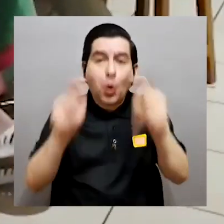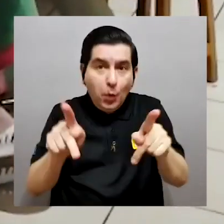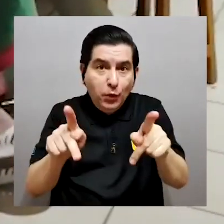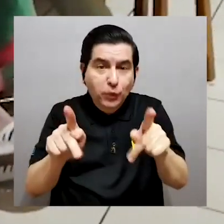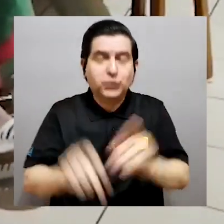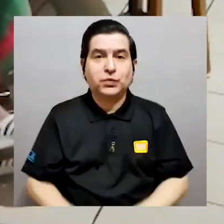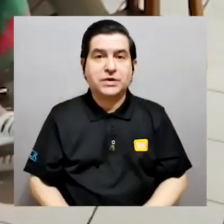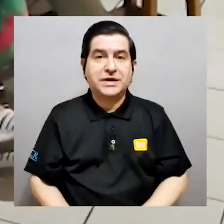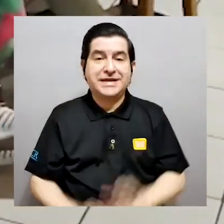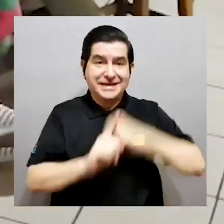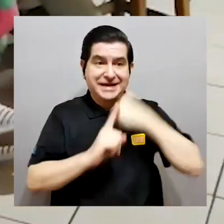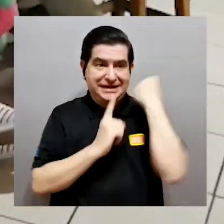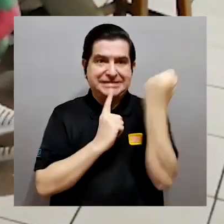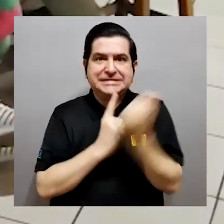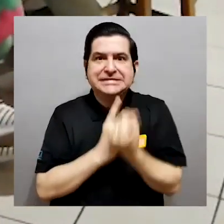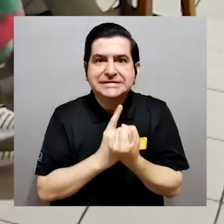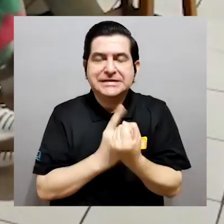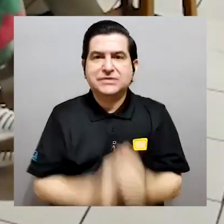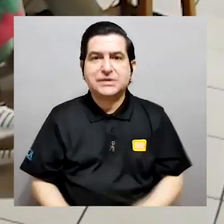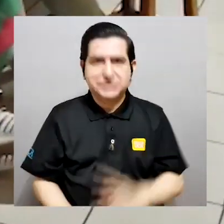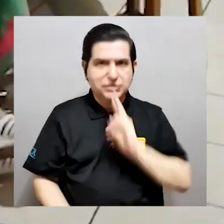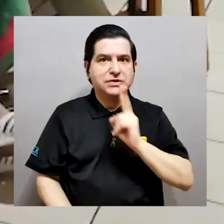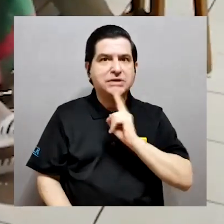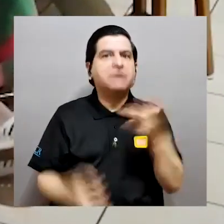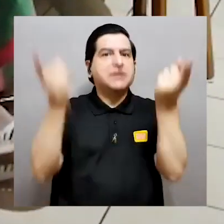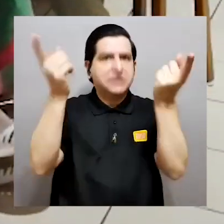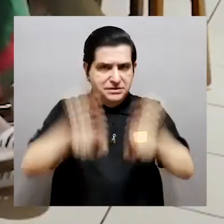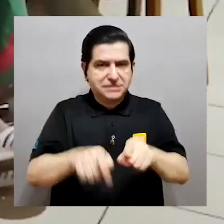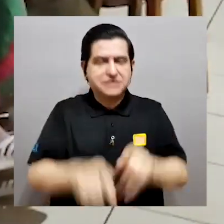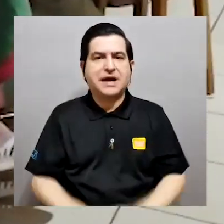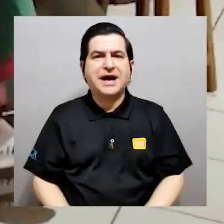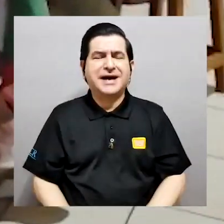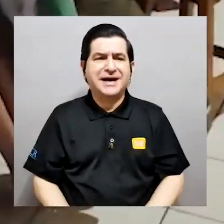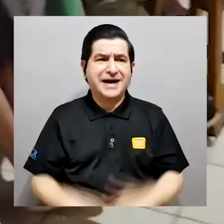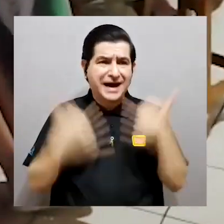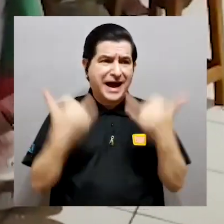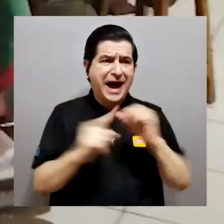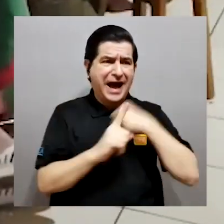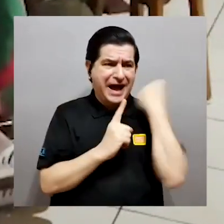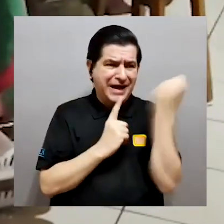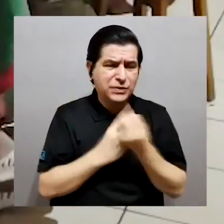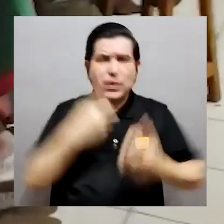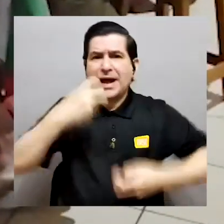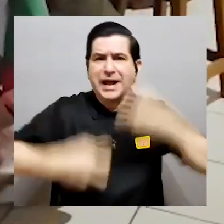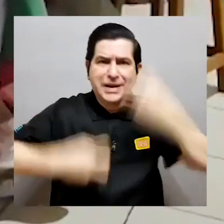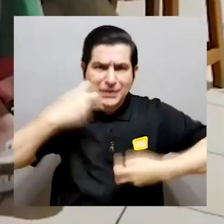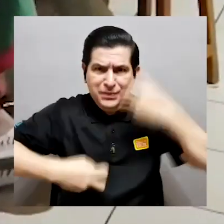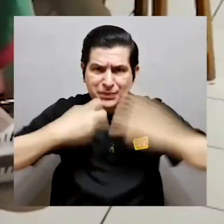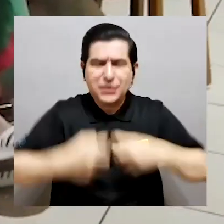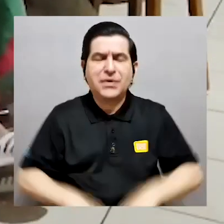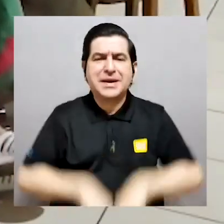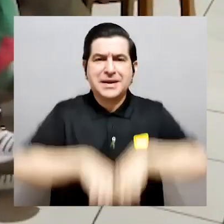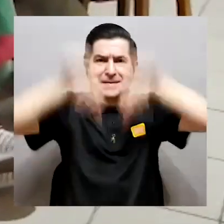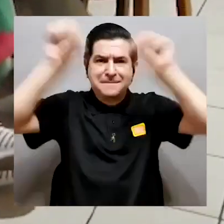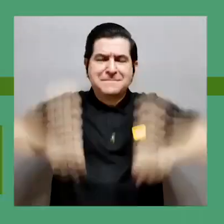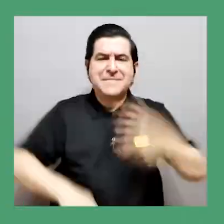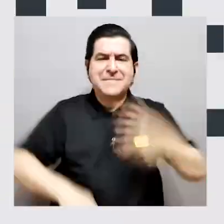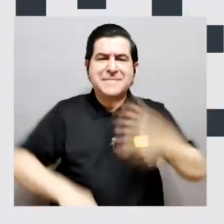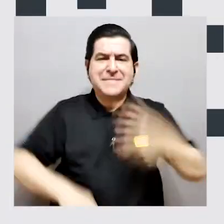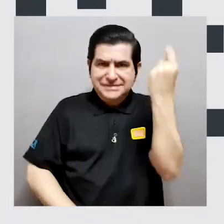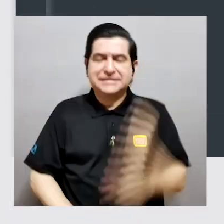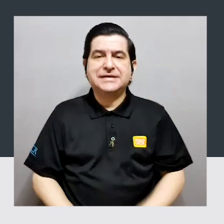posibilidad de que esto sea algo real, dadas las circunstancias y la problemática existente en nuestro sistema de